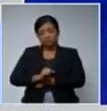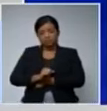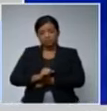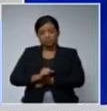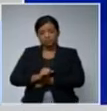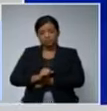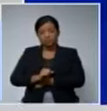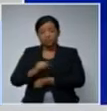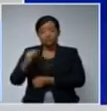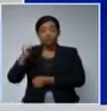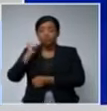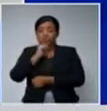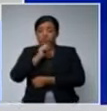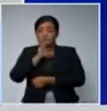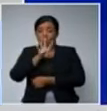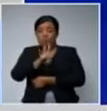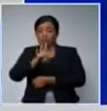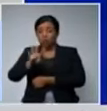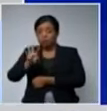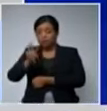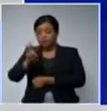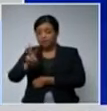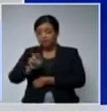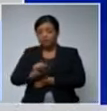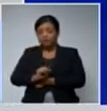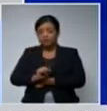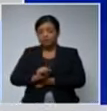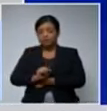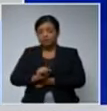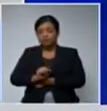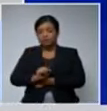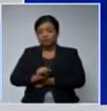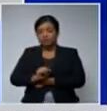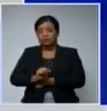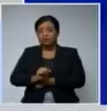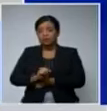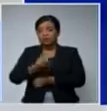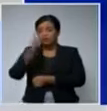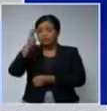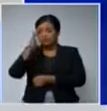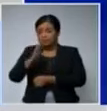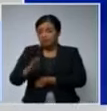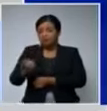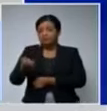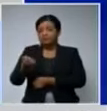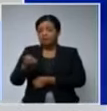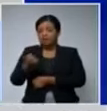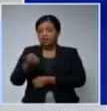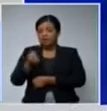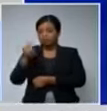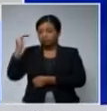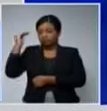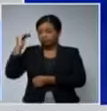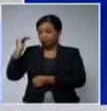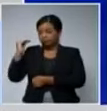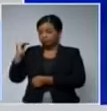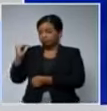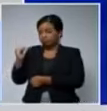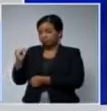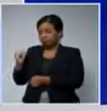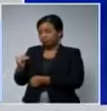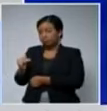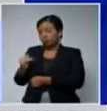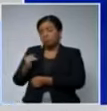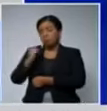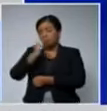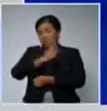Rusia 443 y después Polonia, Francia, República Checa, Ucrania, México